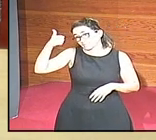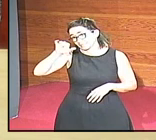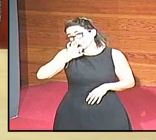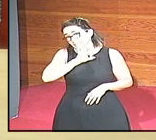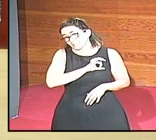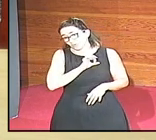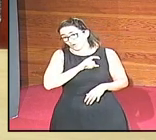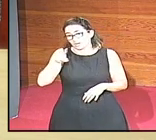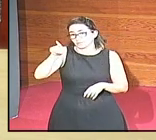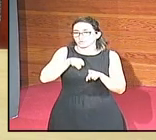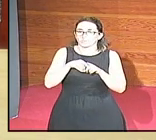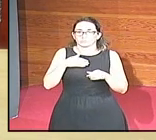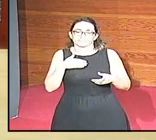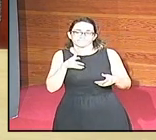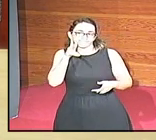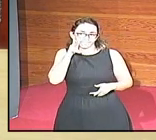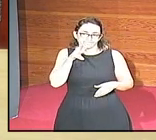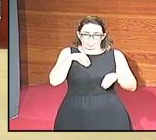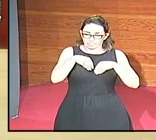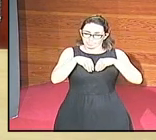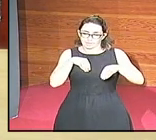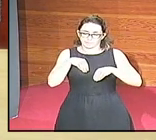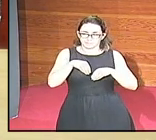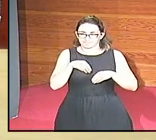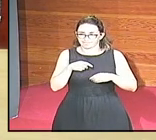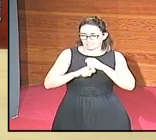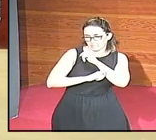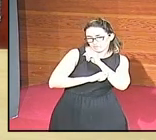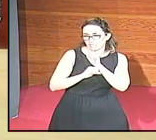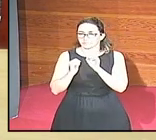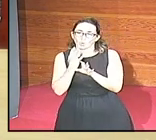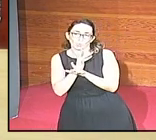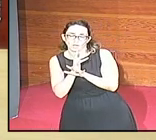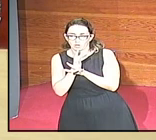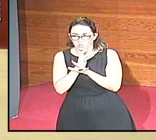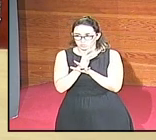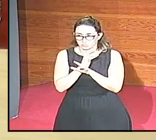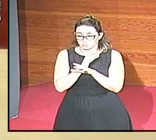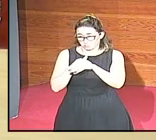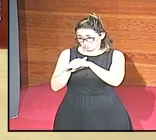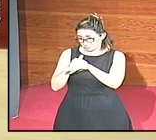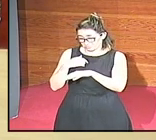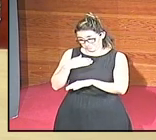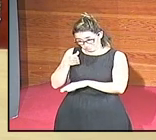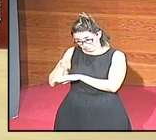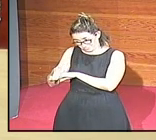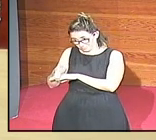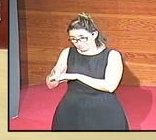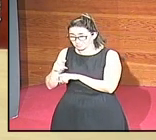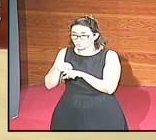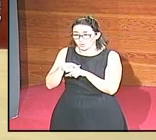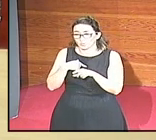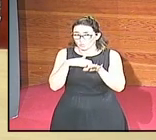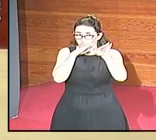a jugar a las damas. Y a mí, personalmente, cuando vengo a estos sitios, no vengo a jugar a las damas, yo no vengo a hacer ese juego.